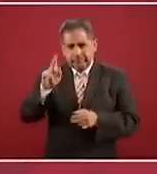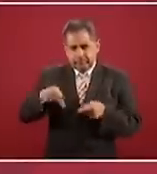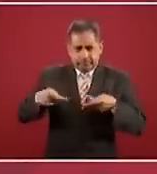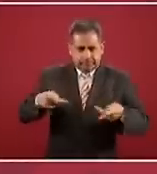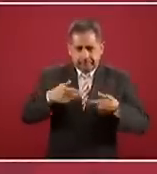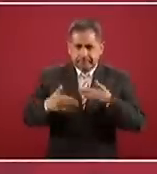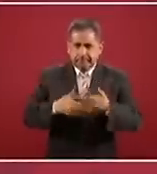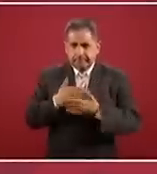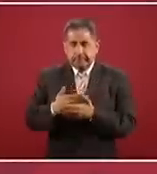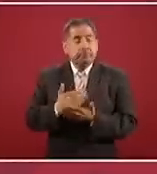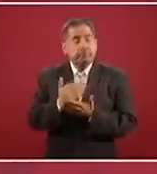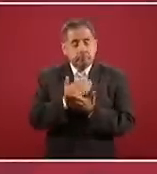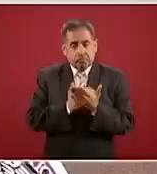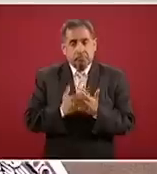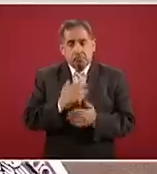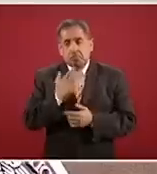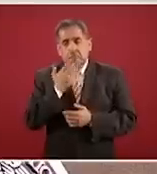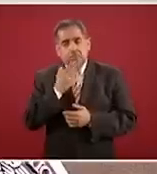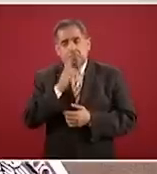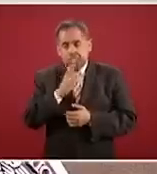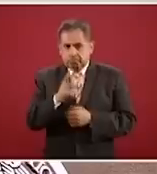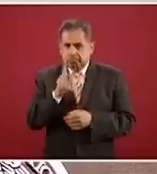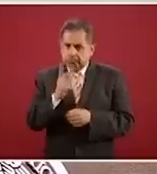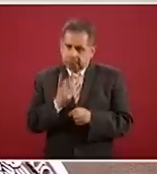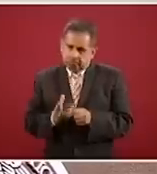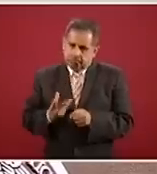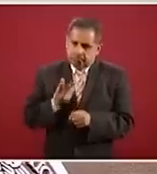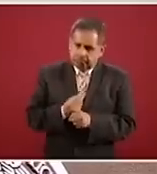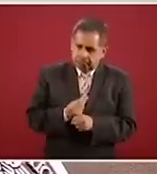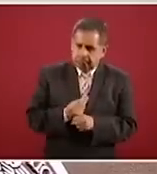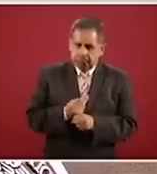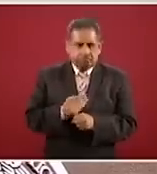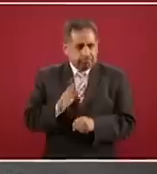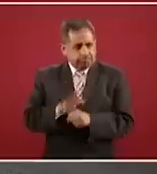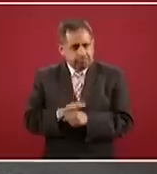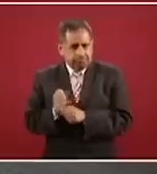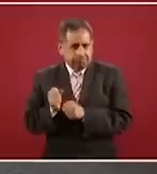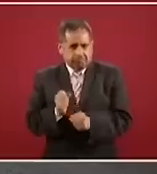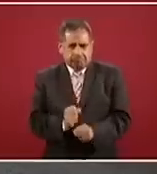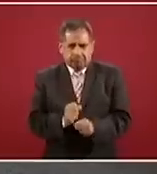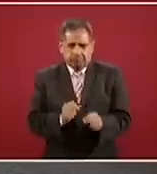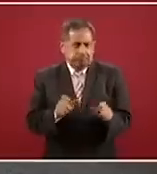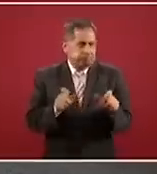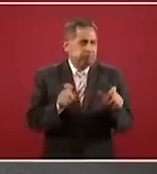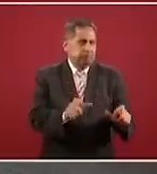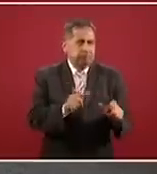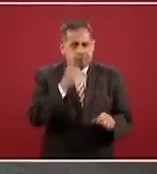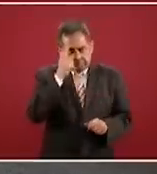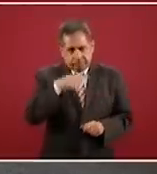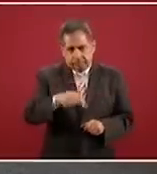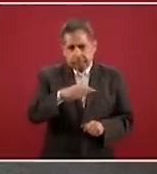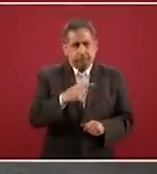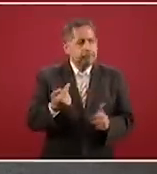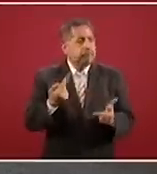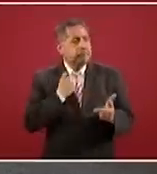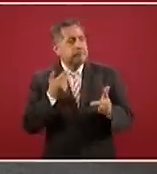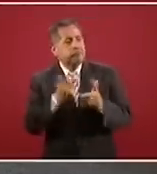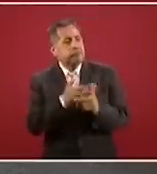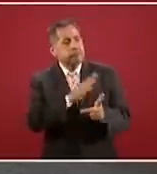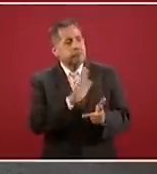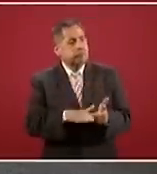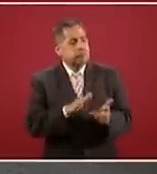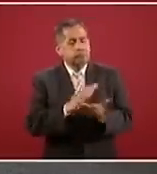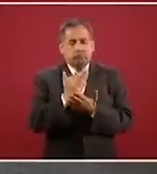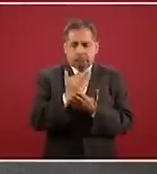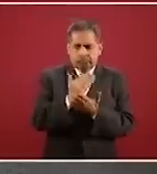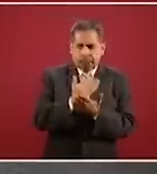Ha venido dando resultados, pero tenemos que reforzarla para reducir todavía